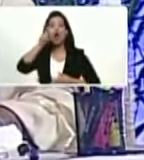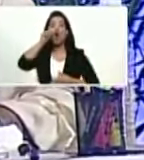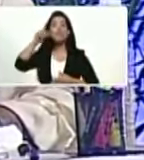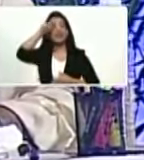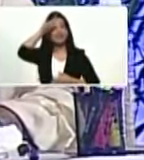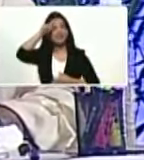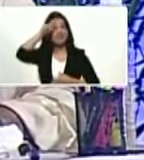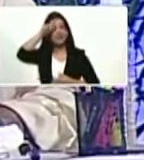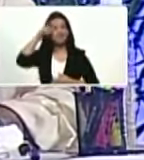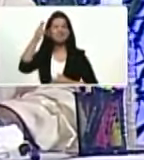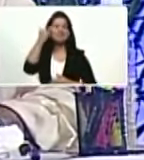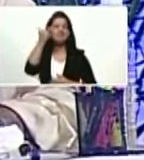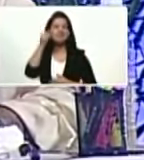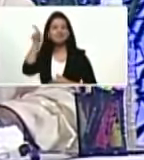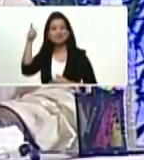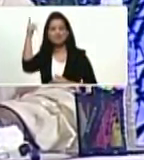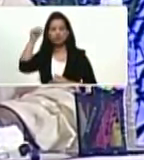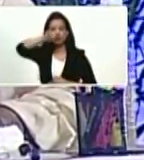en Sudáfrica.